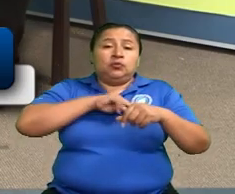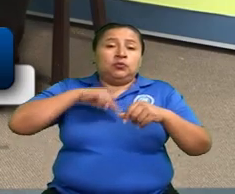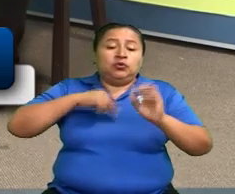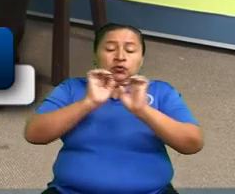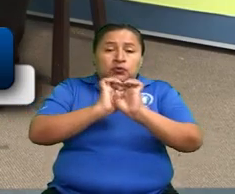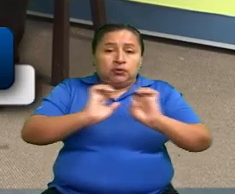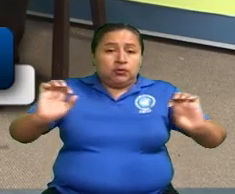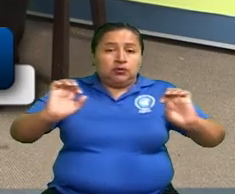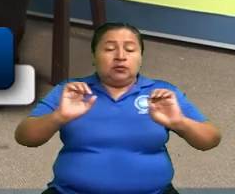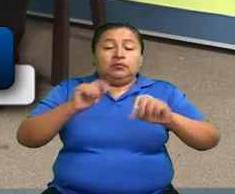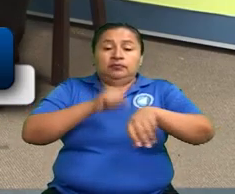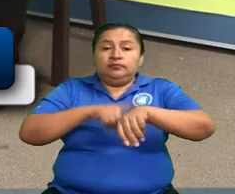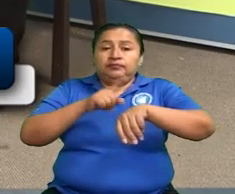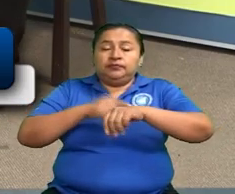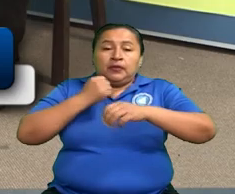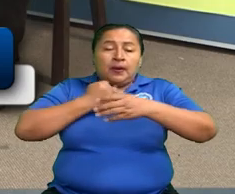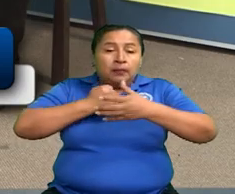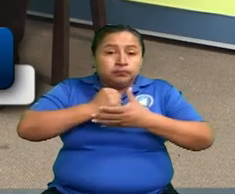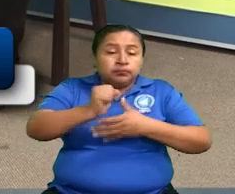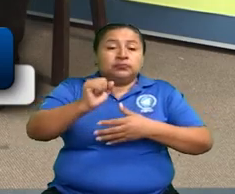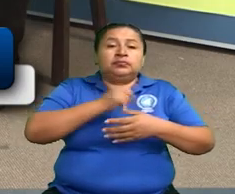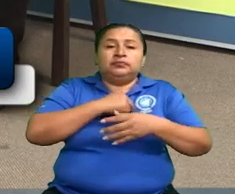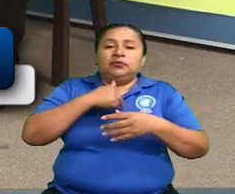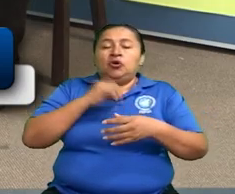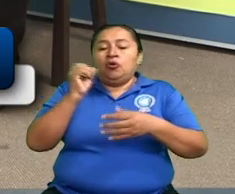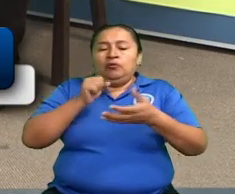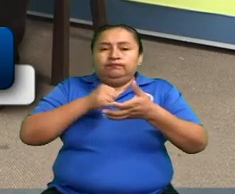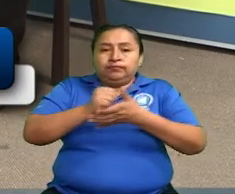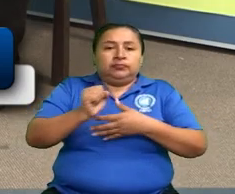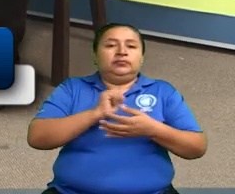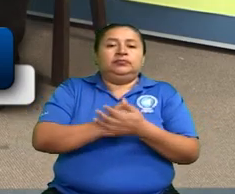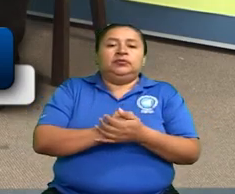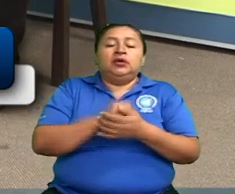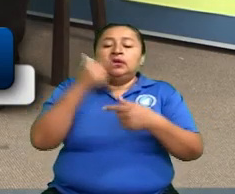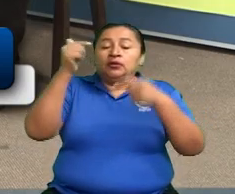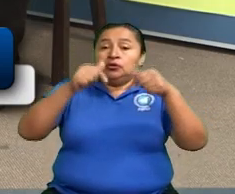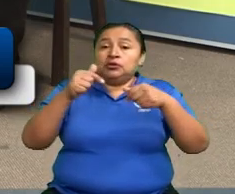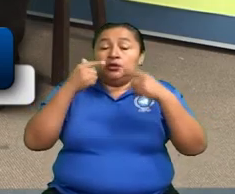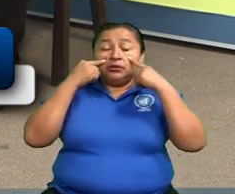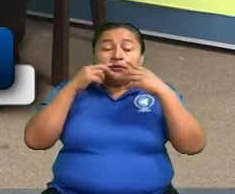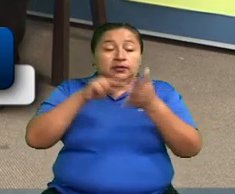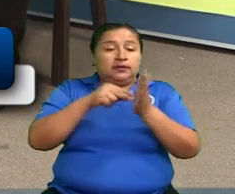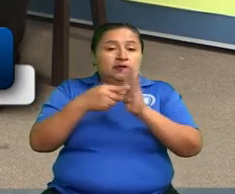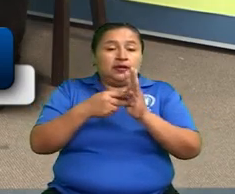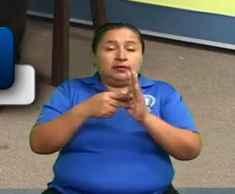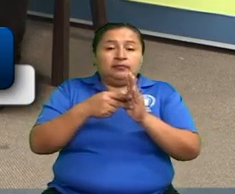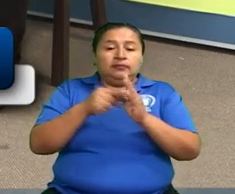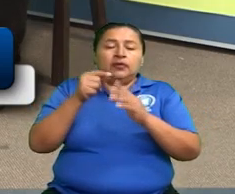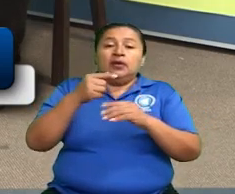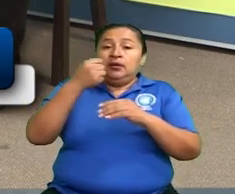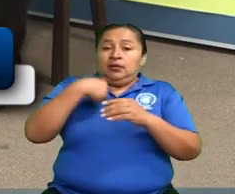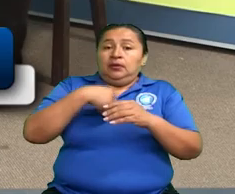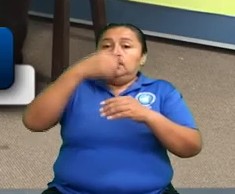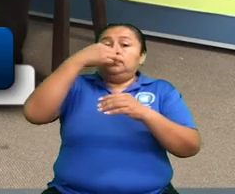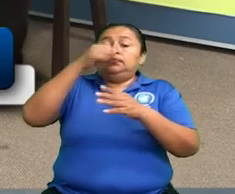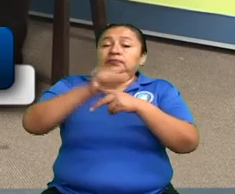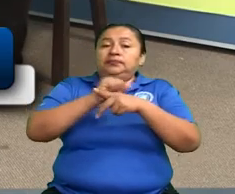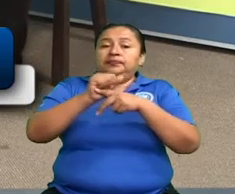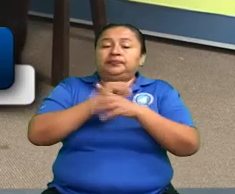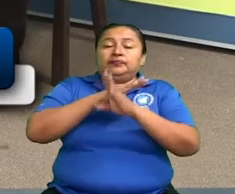niños a la hora que van a ser, este, van a ser concebidos. Esto evitamos, ¿verdad?, la aplicación de la,